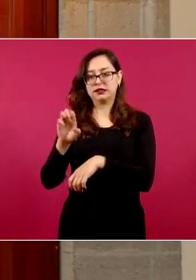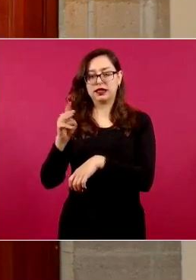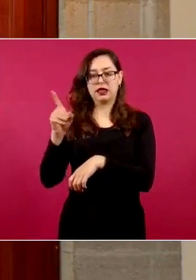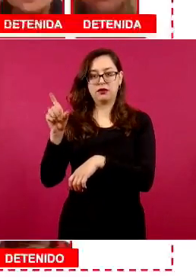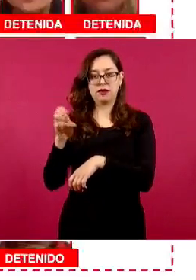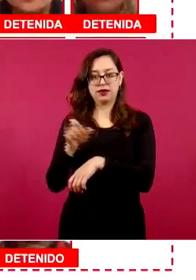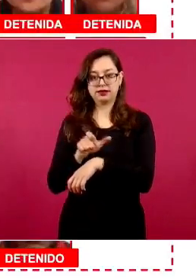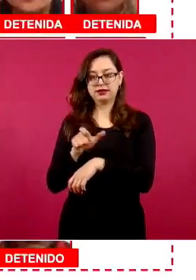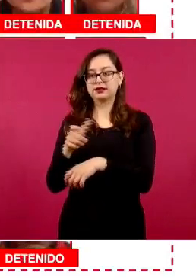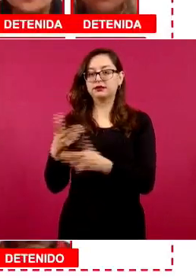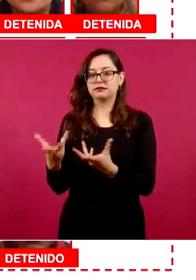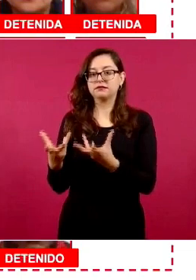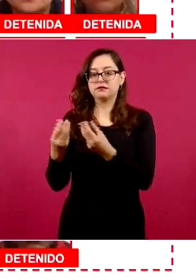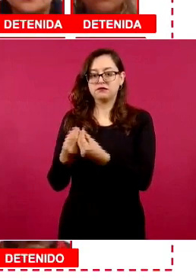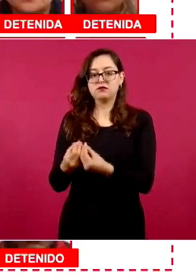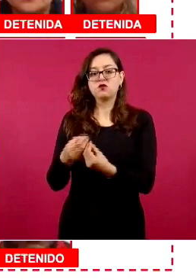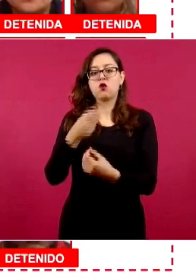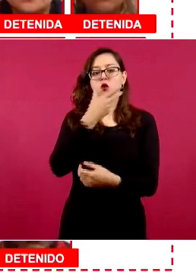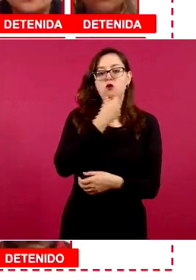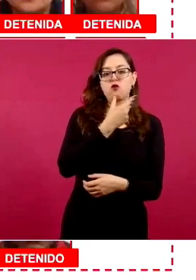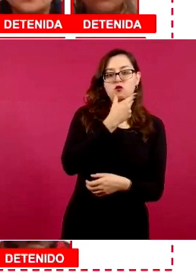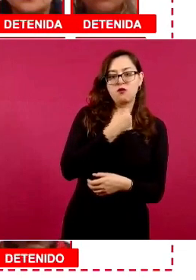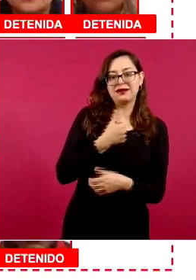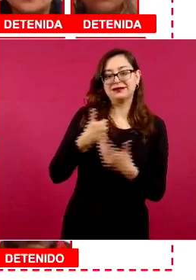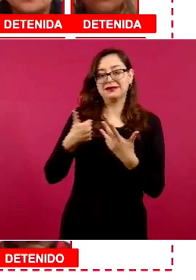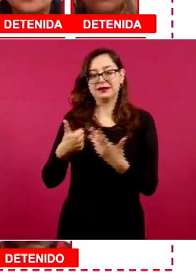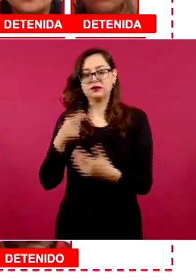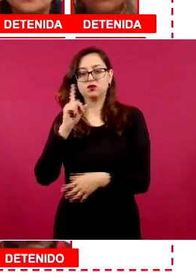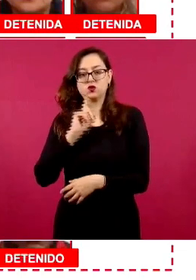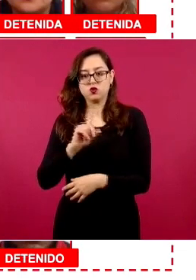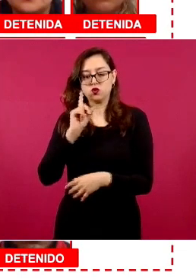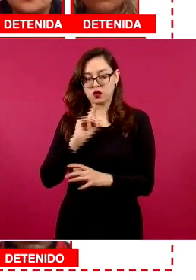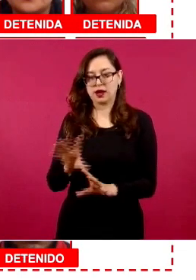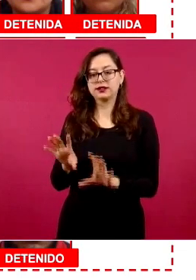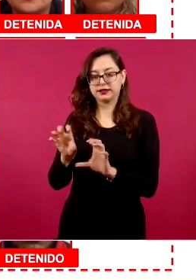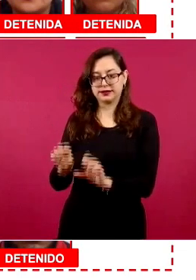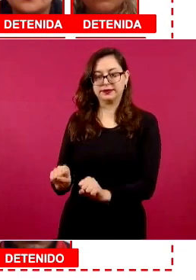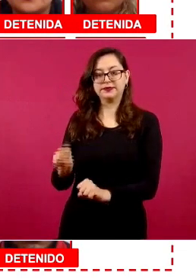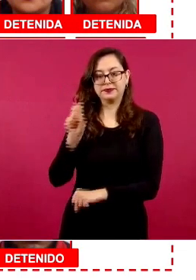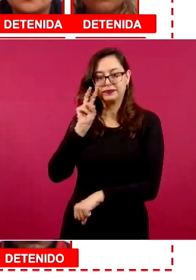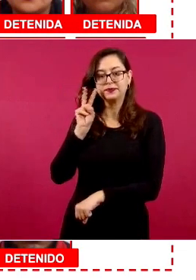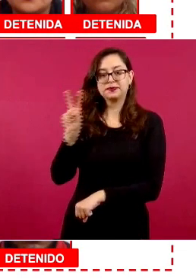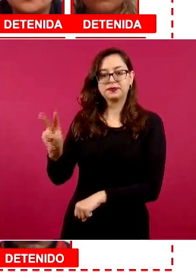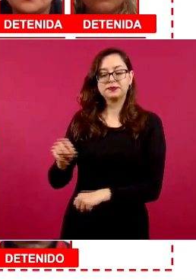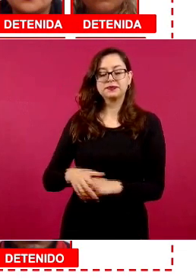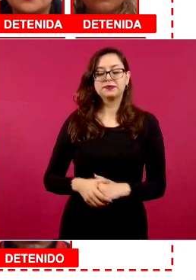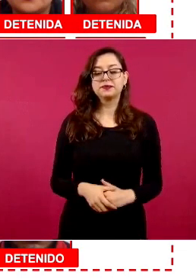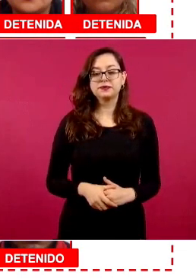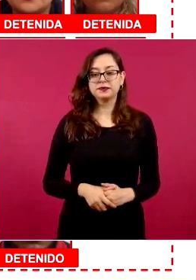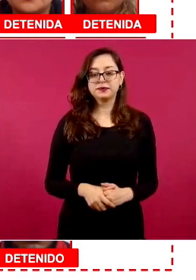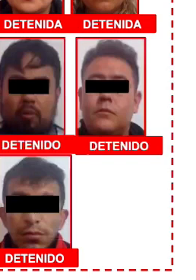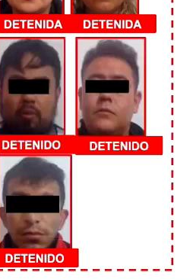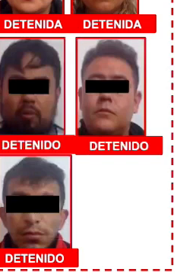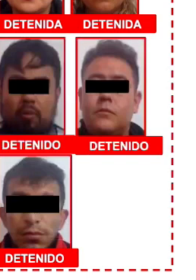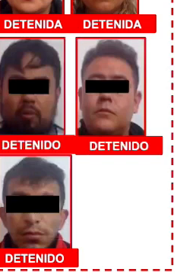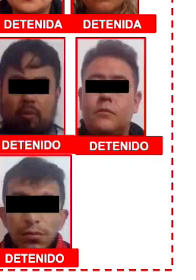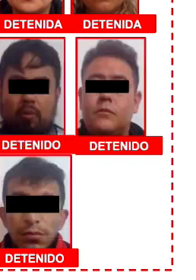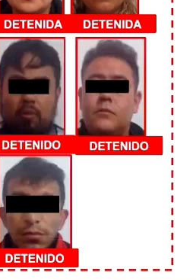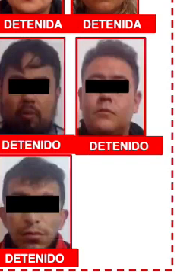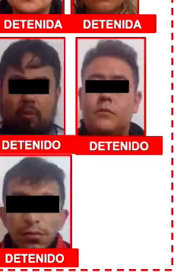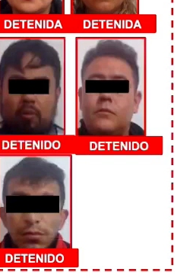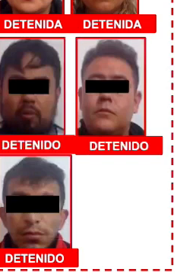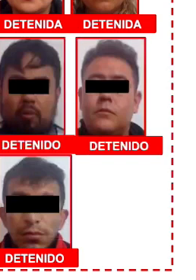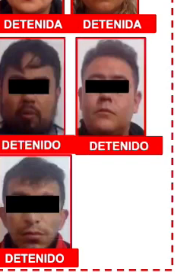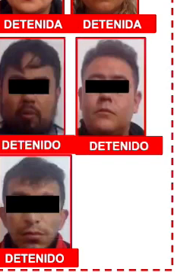masculinos y 2 femeninas, tras realizar una acción operativa derivados de trabajo de alertamiento por parte